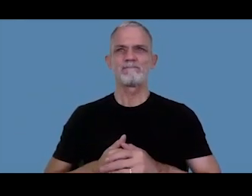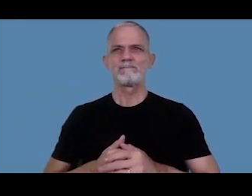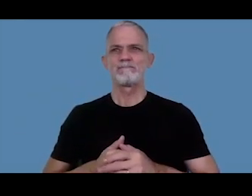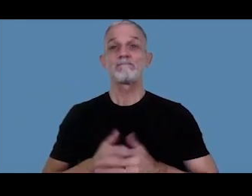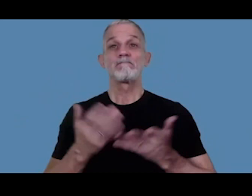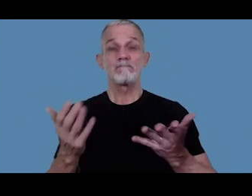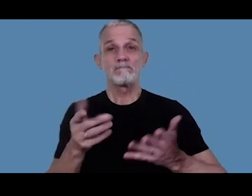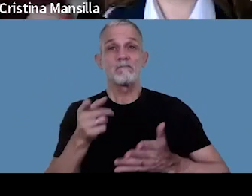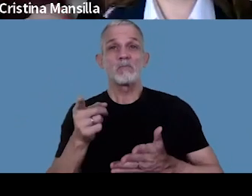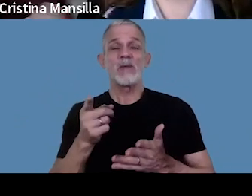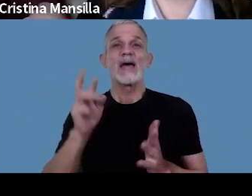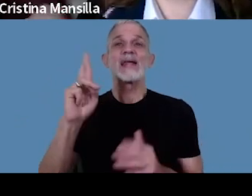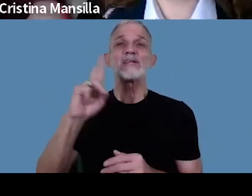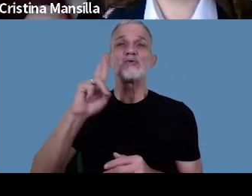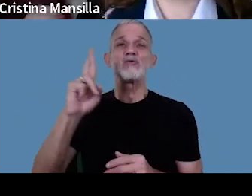La resolución